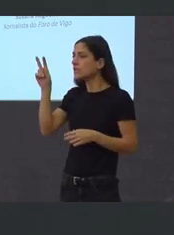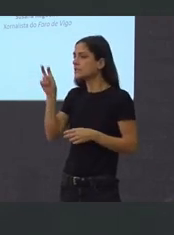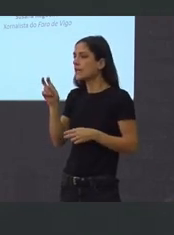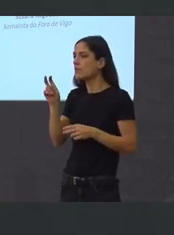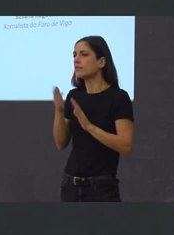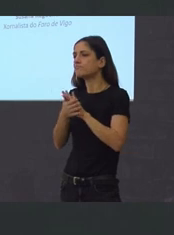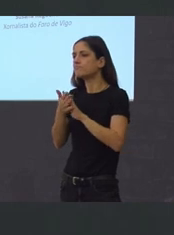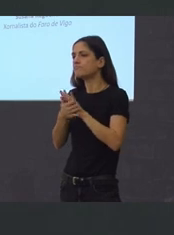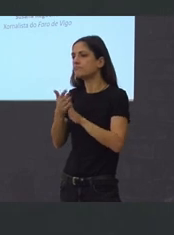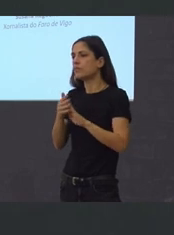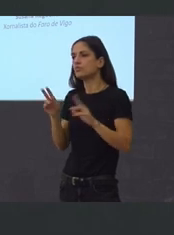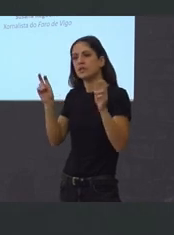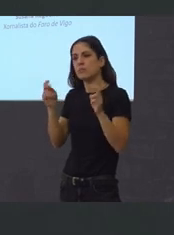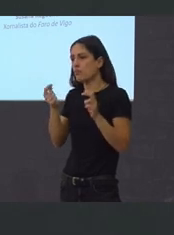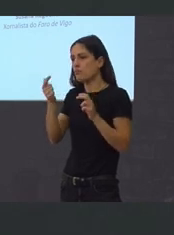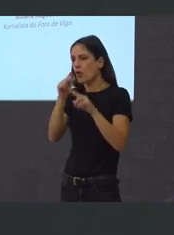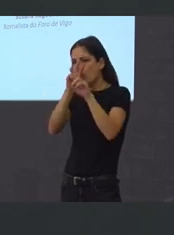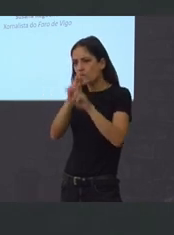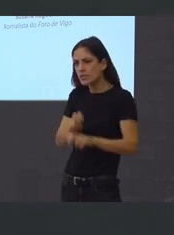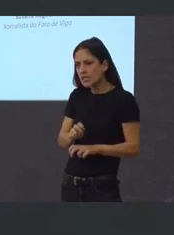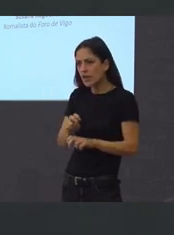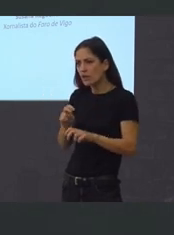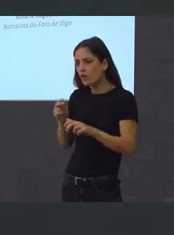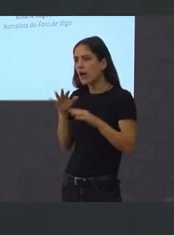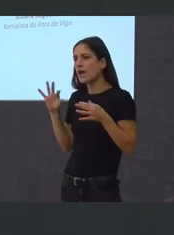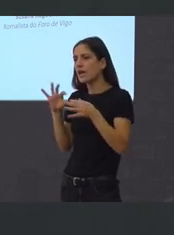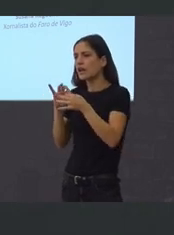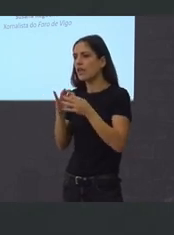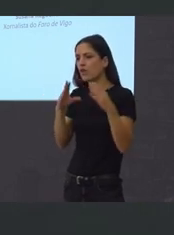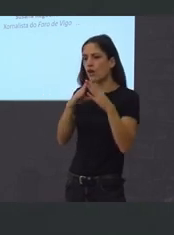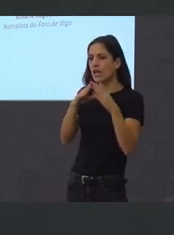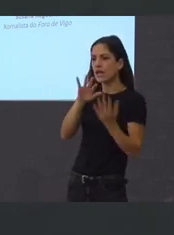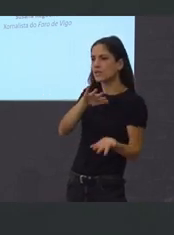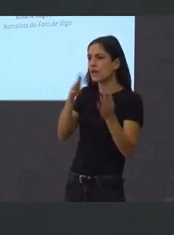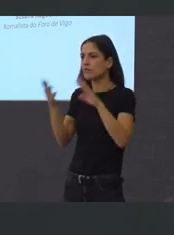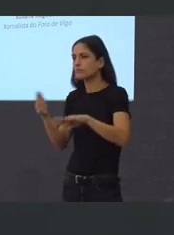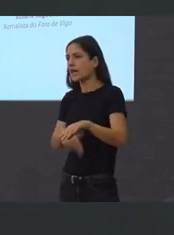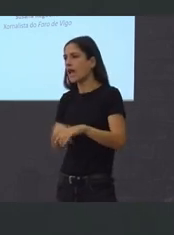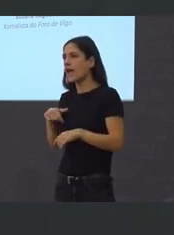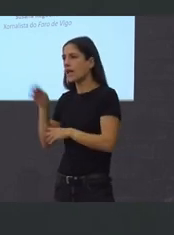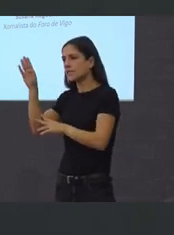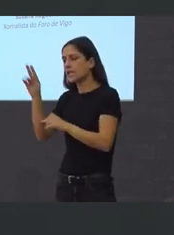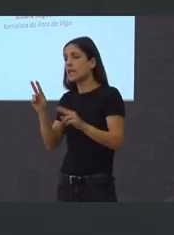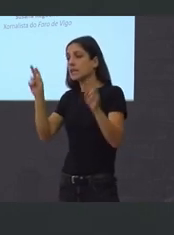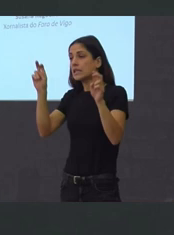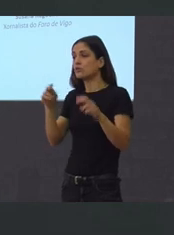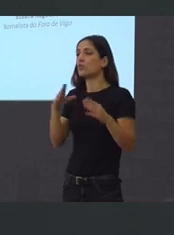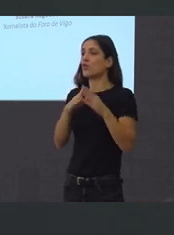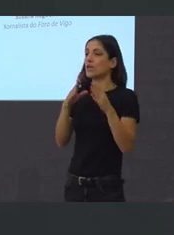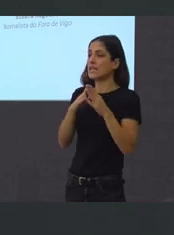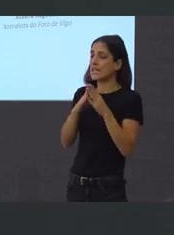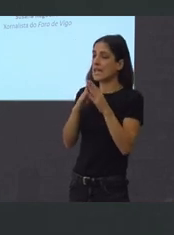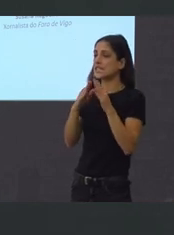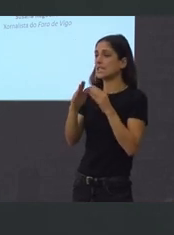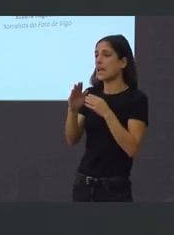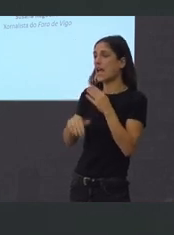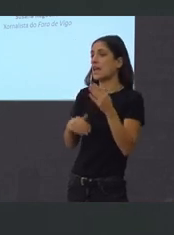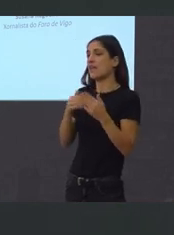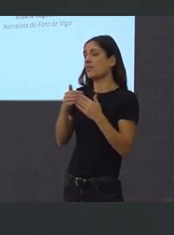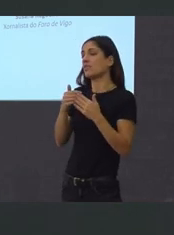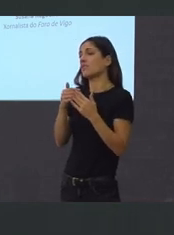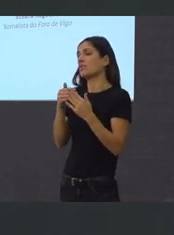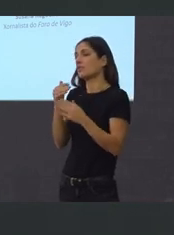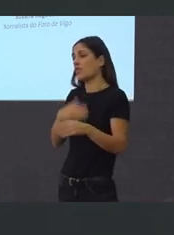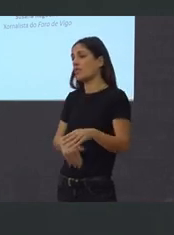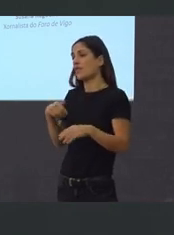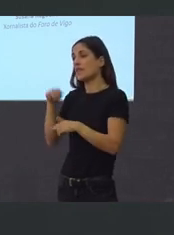pouco investigado, que é a relación da Igrexa e a dictadura. O título é Igrexa e dictadura, da estreita alianza ao suposto